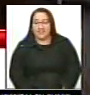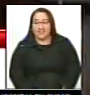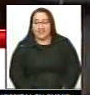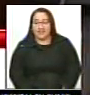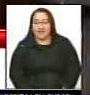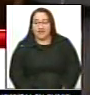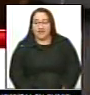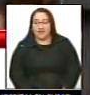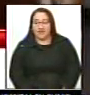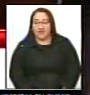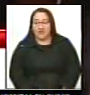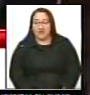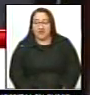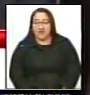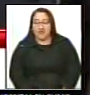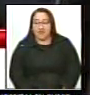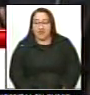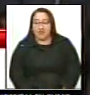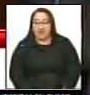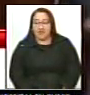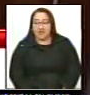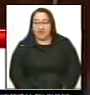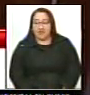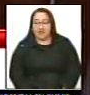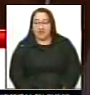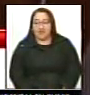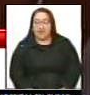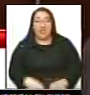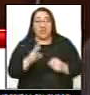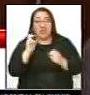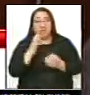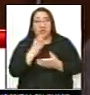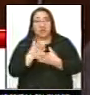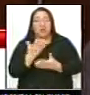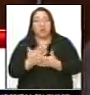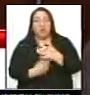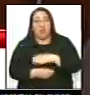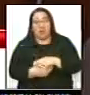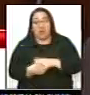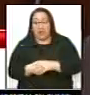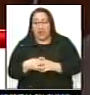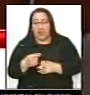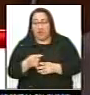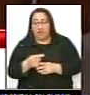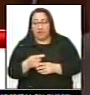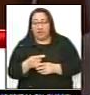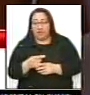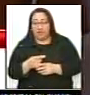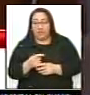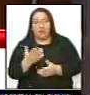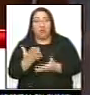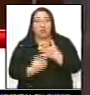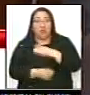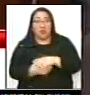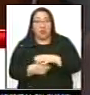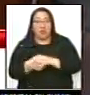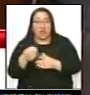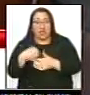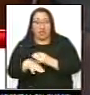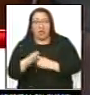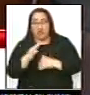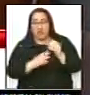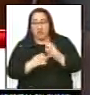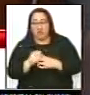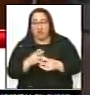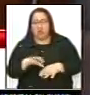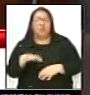El tema, presidente, de la corrupción, el tema de la corrupción en la construcción es